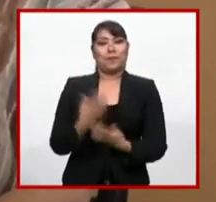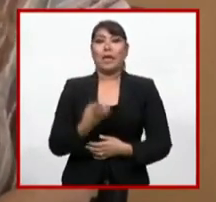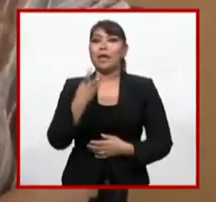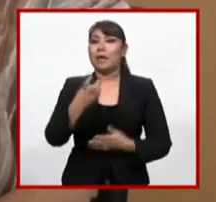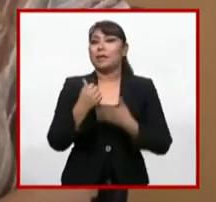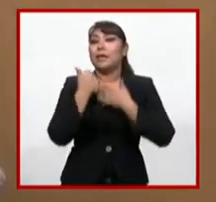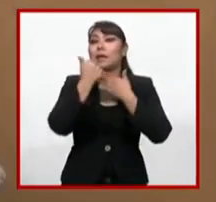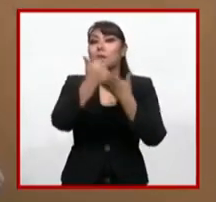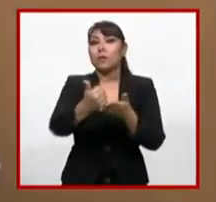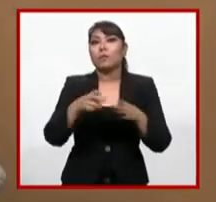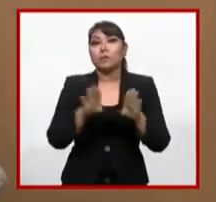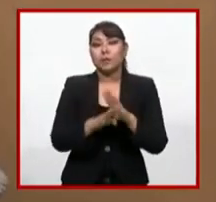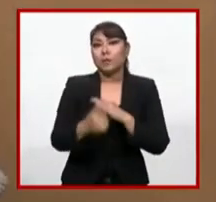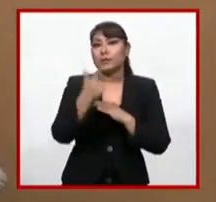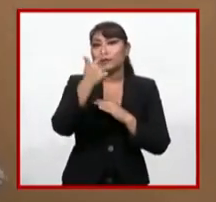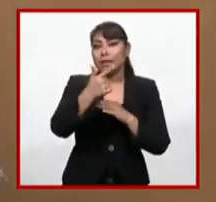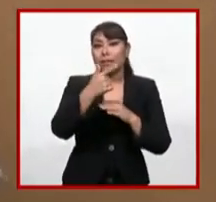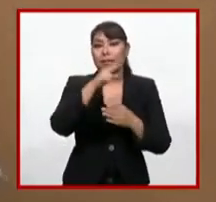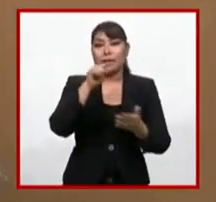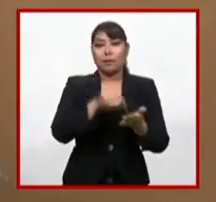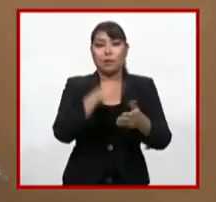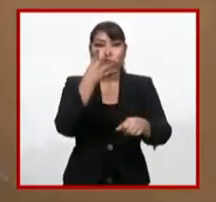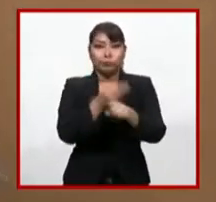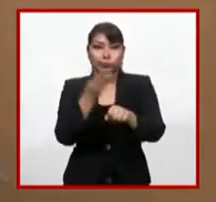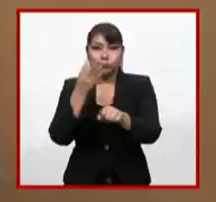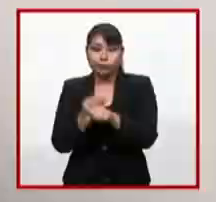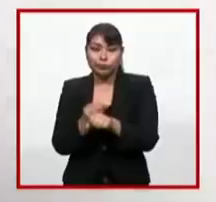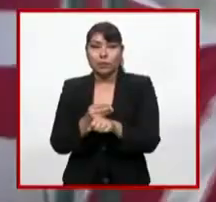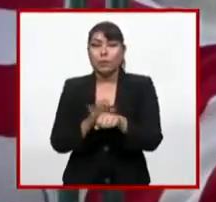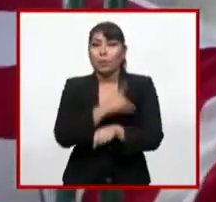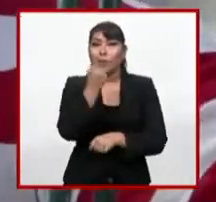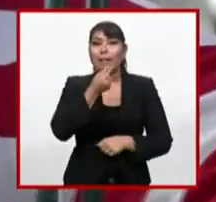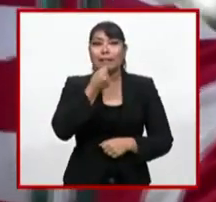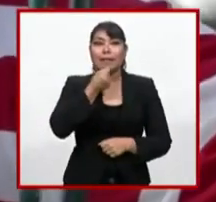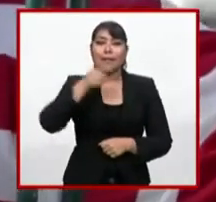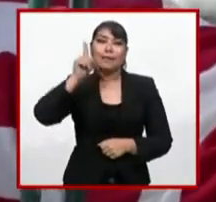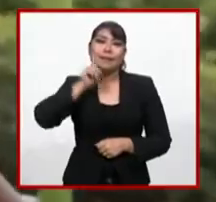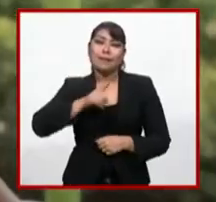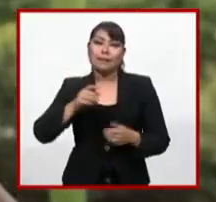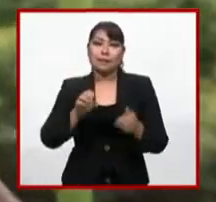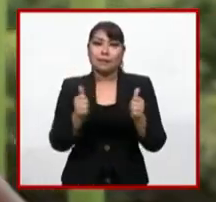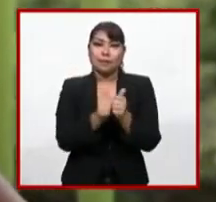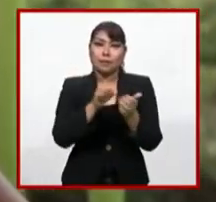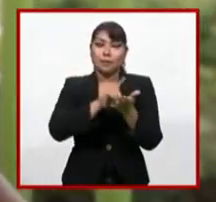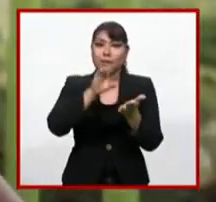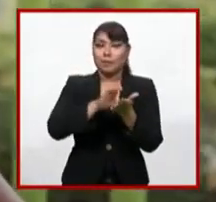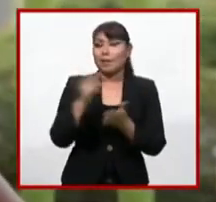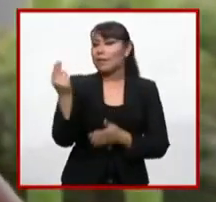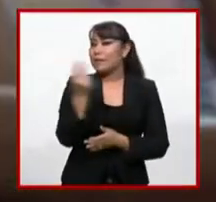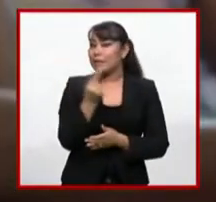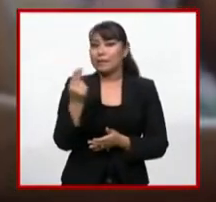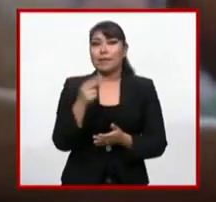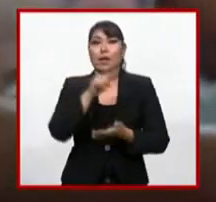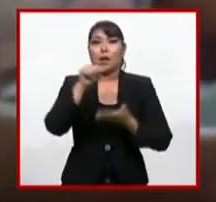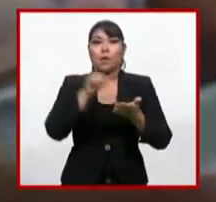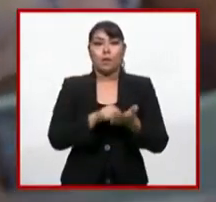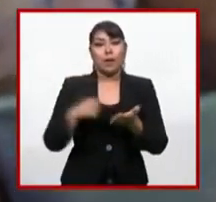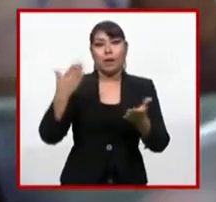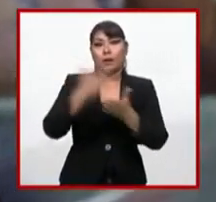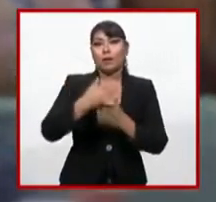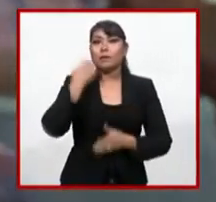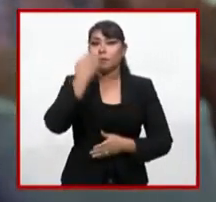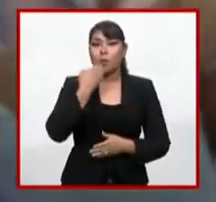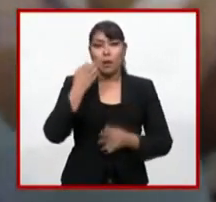rehabilitación de 7 de ellos porque nuestras niñas y nuestros niños con discapacidad merecen tener espacios dignos en donde estudiar.